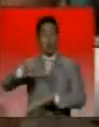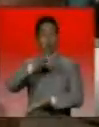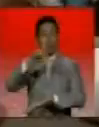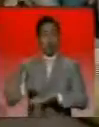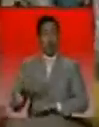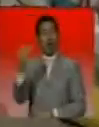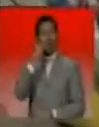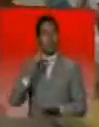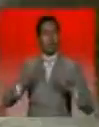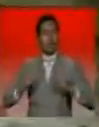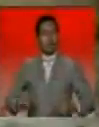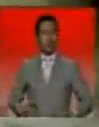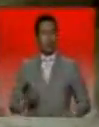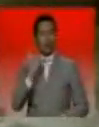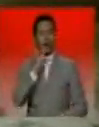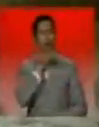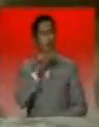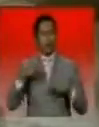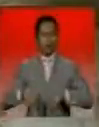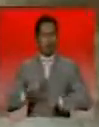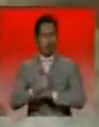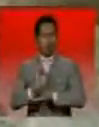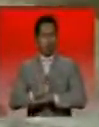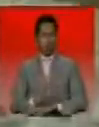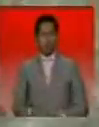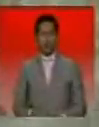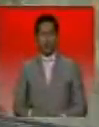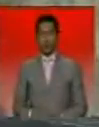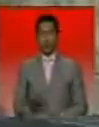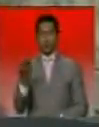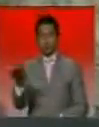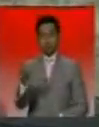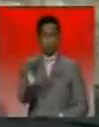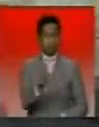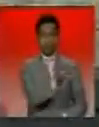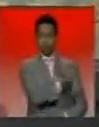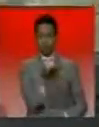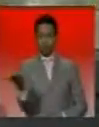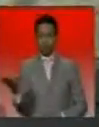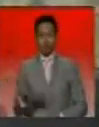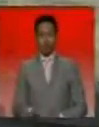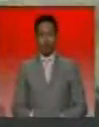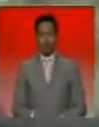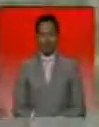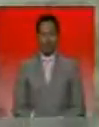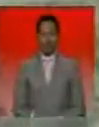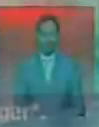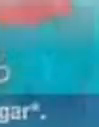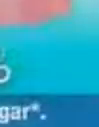así como tradicional de la gastronomía ecuatoriana. Con Ezequiel Torres y José Vallejo, Rommel Garzón, Gama Noticias.